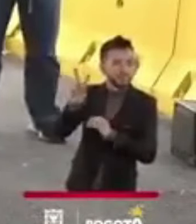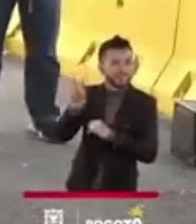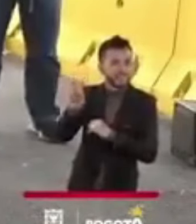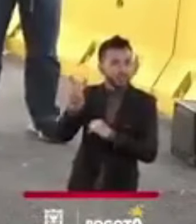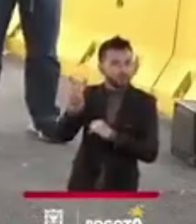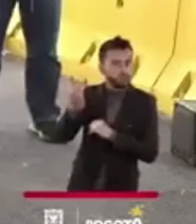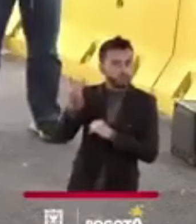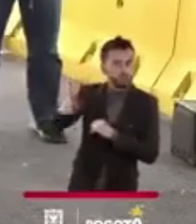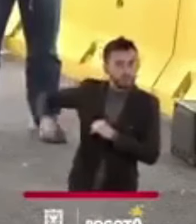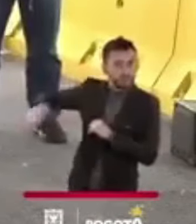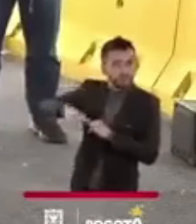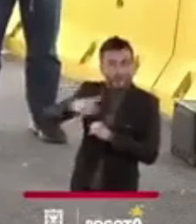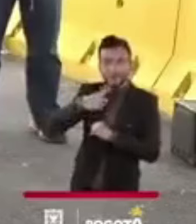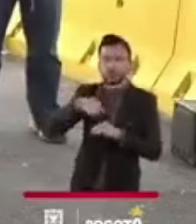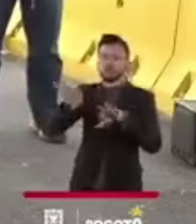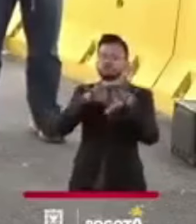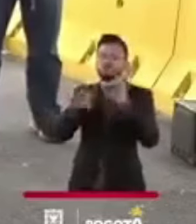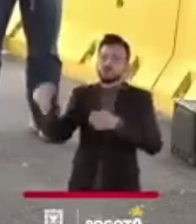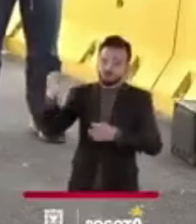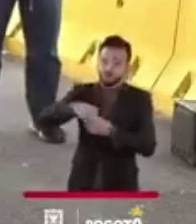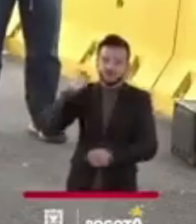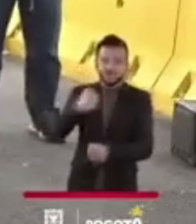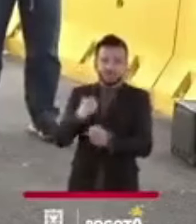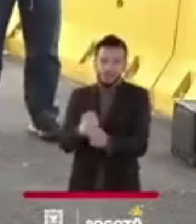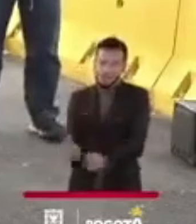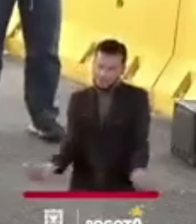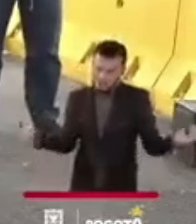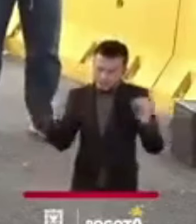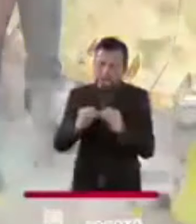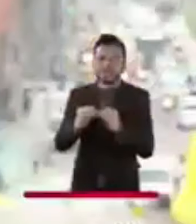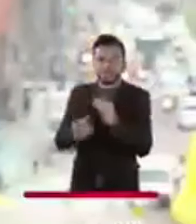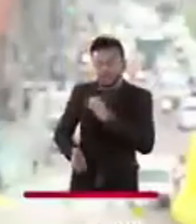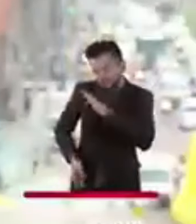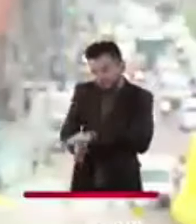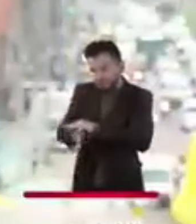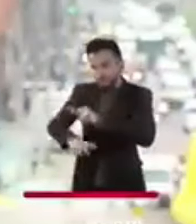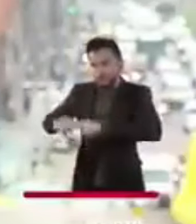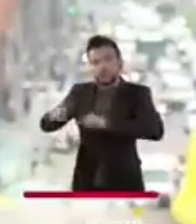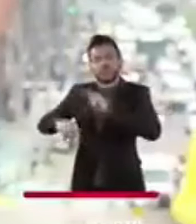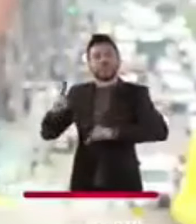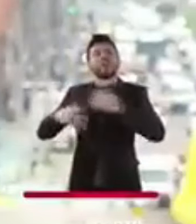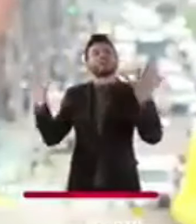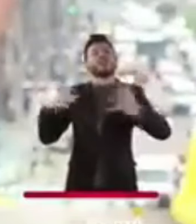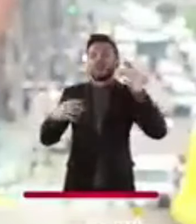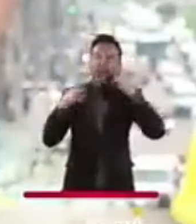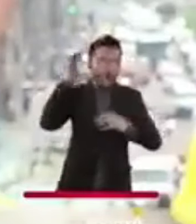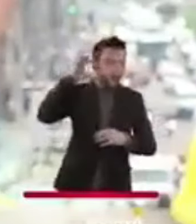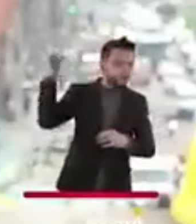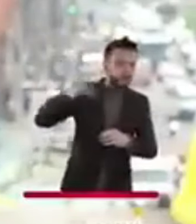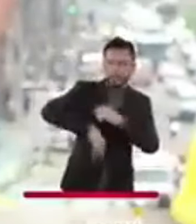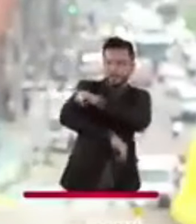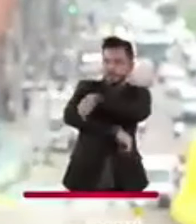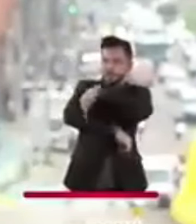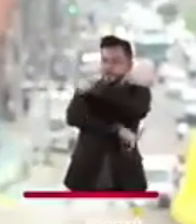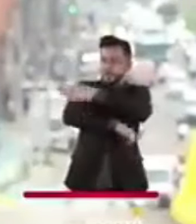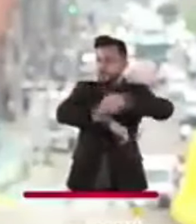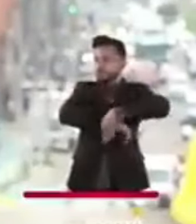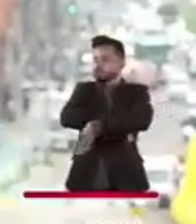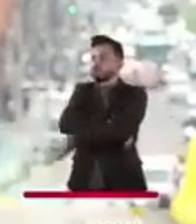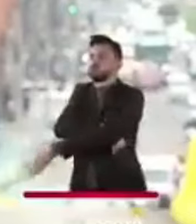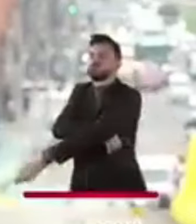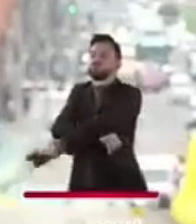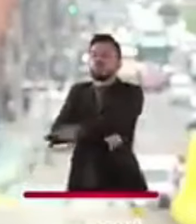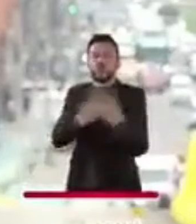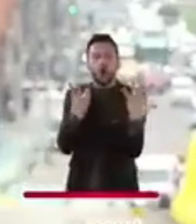caldas para el bienestar de adulto mayor y procultura en los pagos efectuados por transmilenio a los contratistas del proyecto